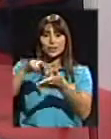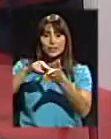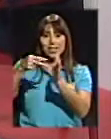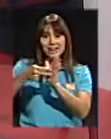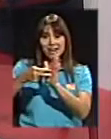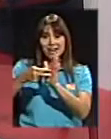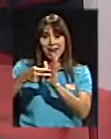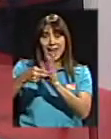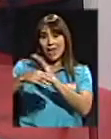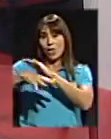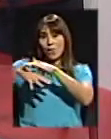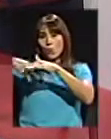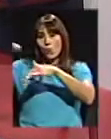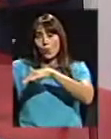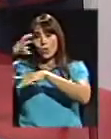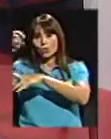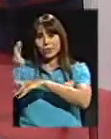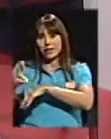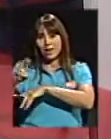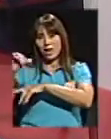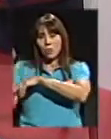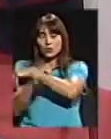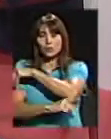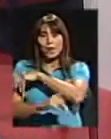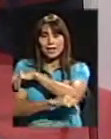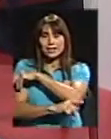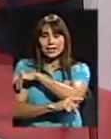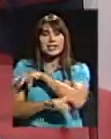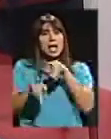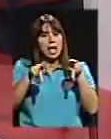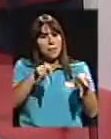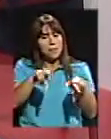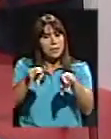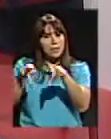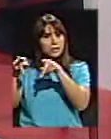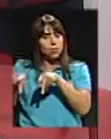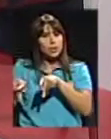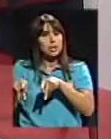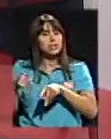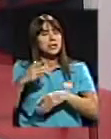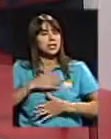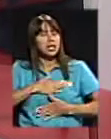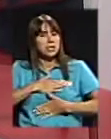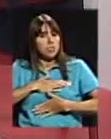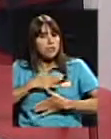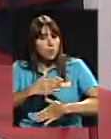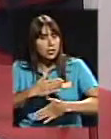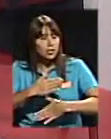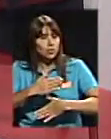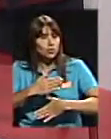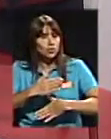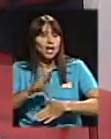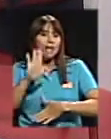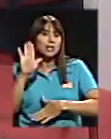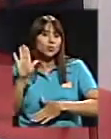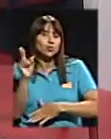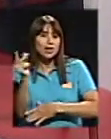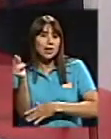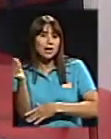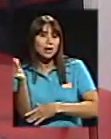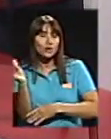están dispuestos a colocar sus dineros en Costa Rica, en deuda de Costa Rica, a esa tasa,